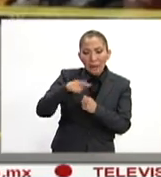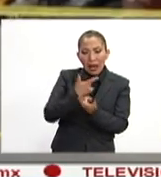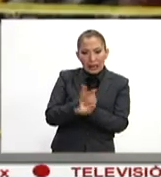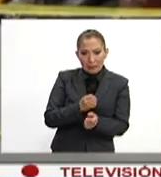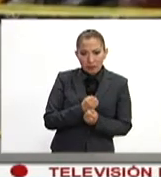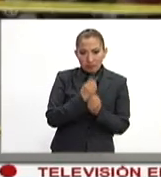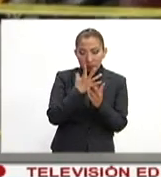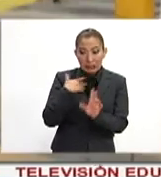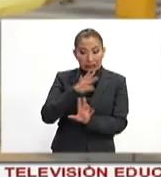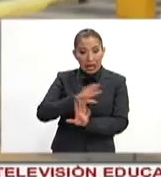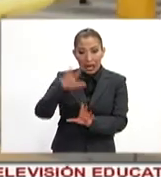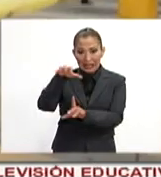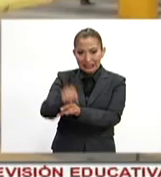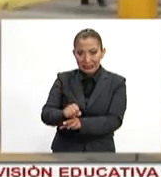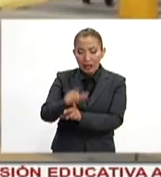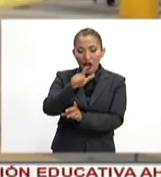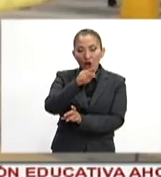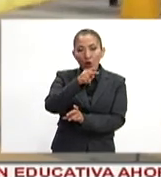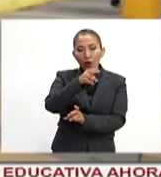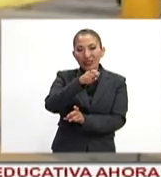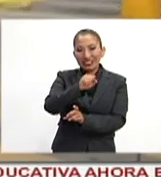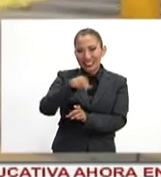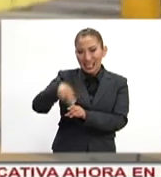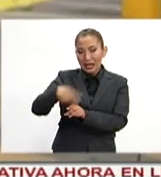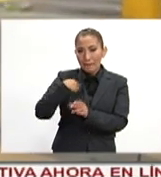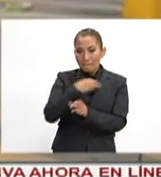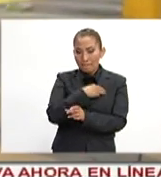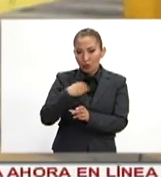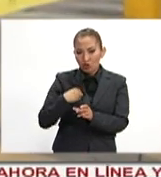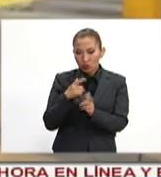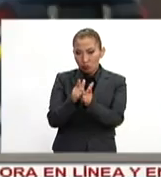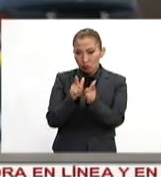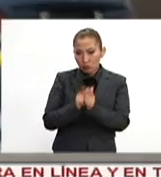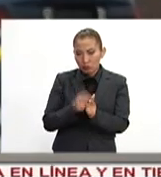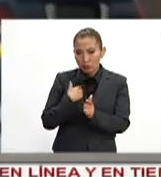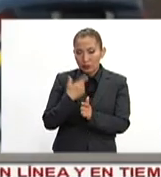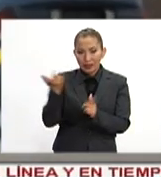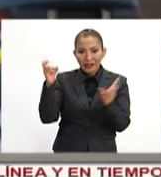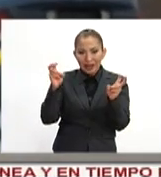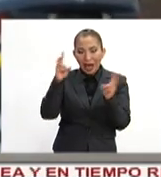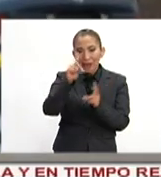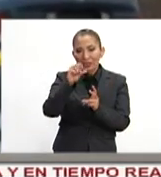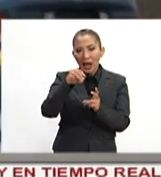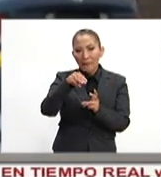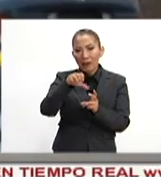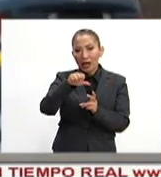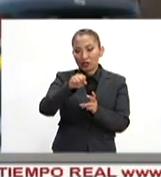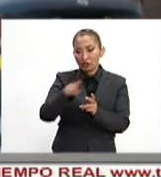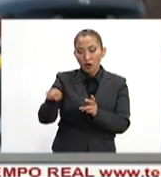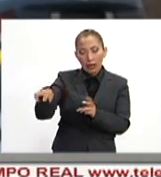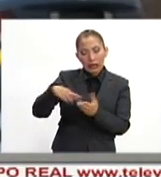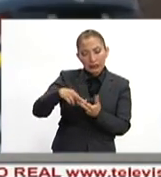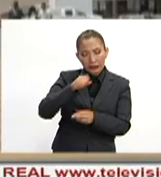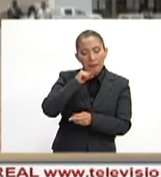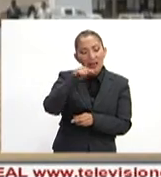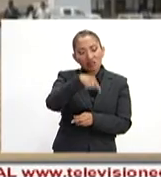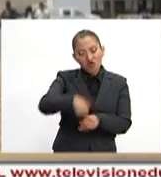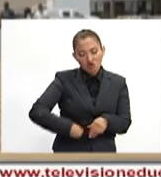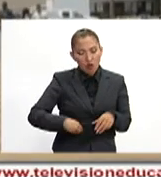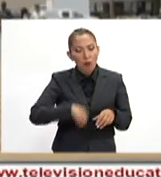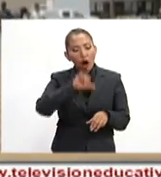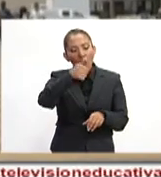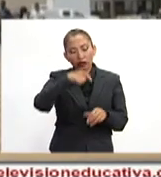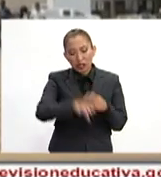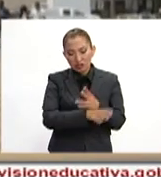Expresión, lograron la captura. Luis N. es integrante de la célula delictiva Los Damaso y se le relaciona también con